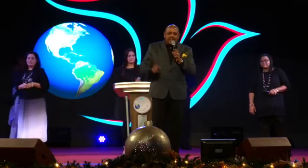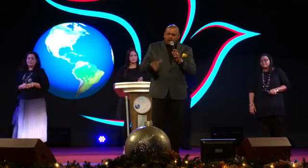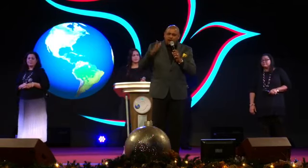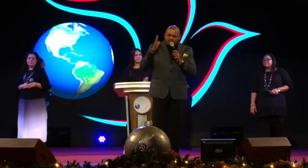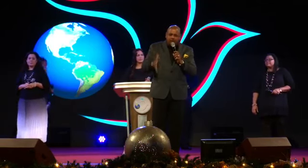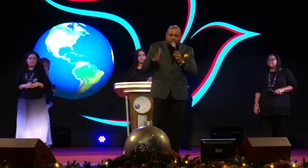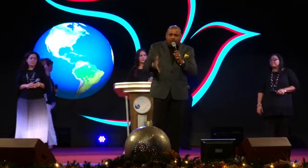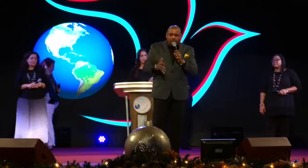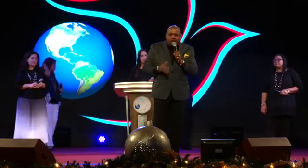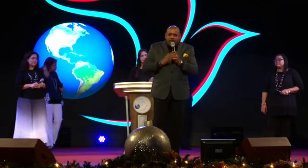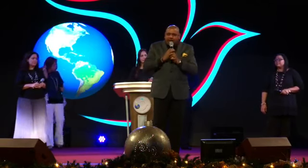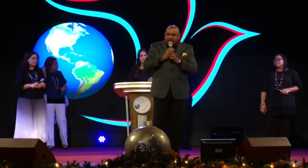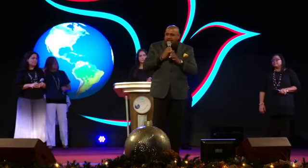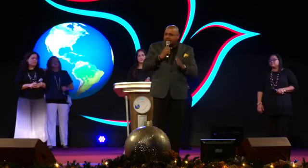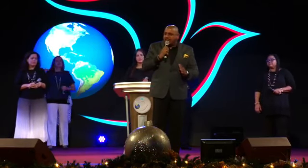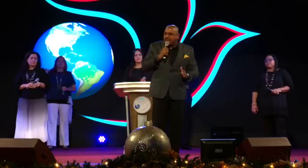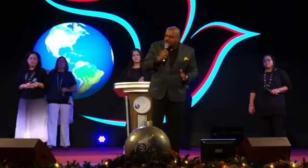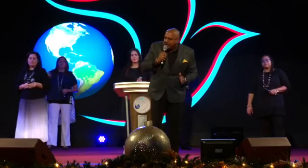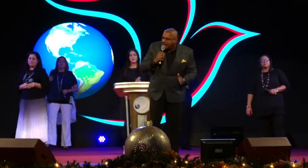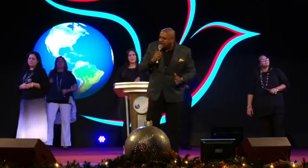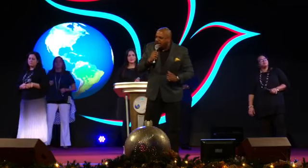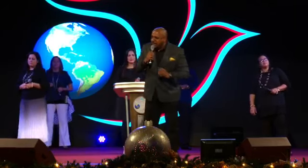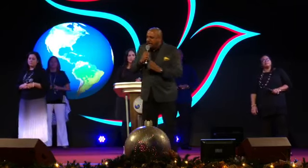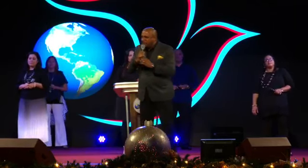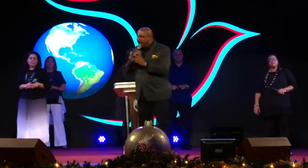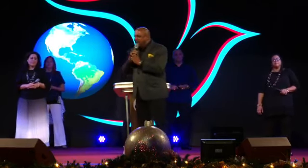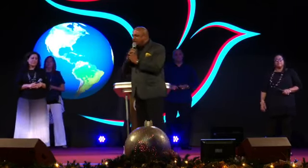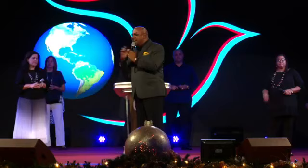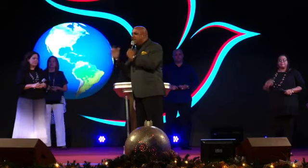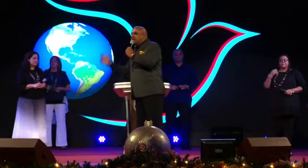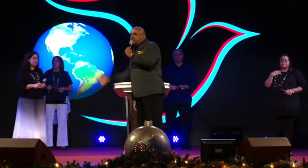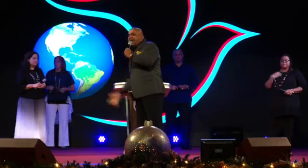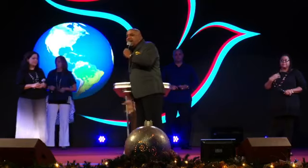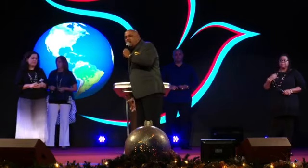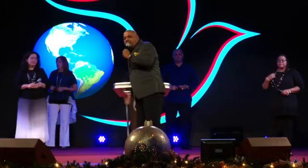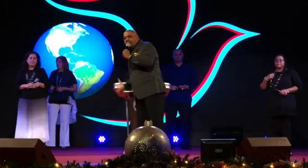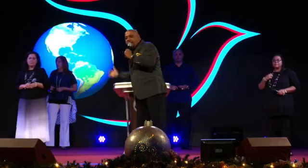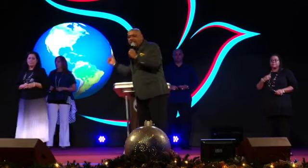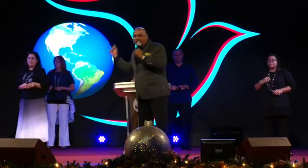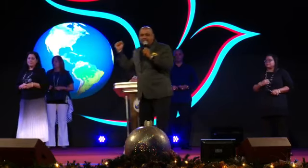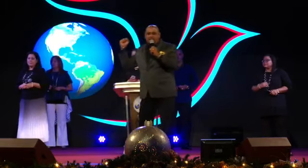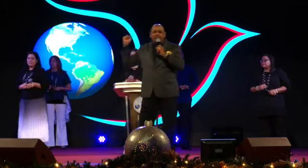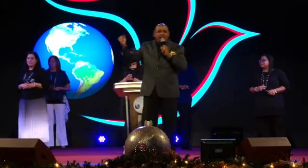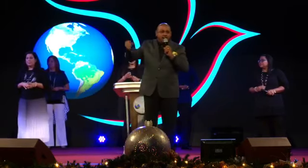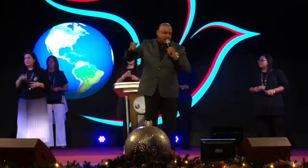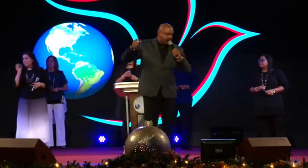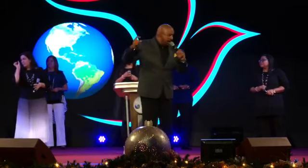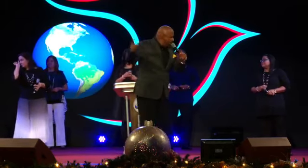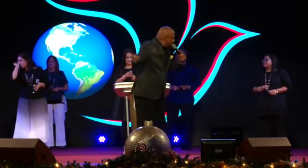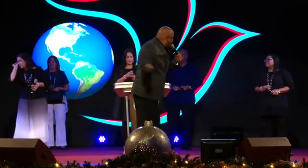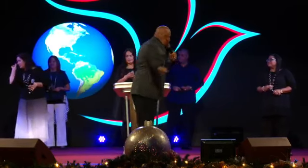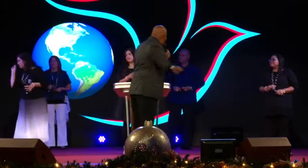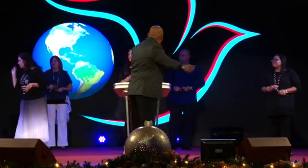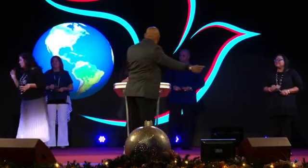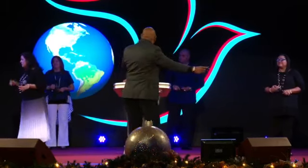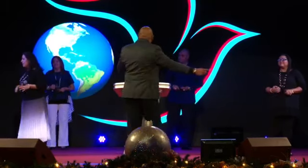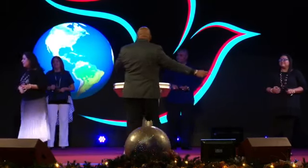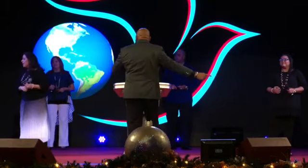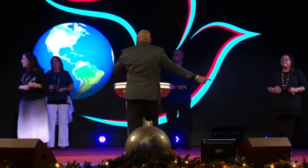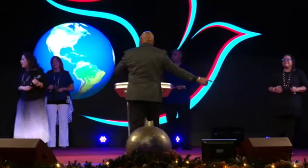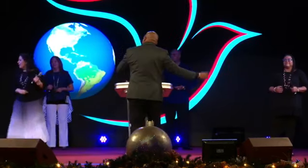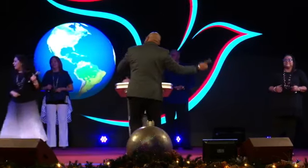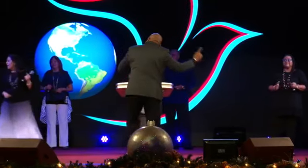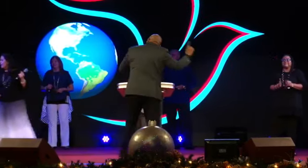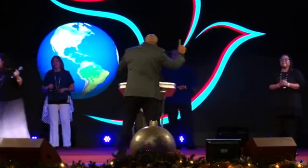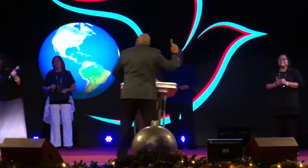alaba.org. Dios ha sido bueno. Alguien dice amén. Así que prepárese para ofrendar y diezmar en el nombre de Jesús. Yo